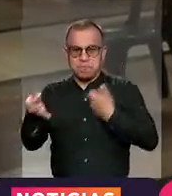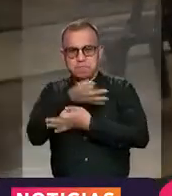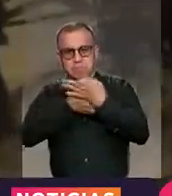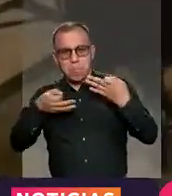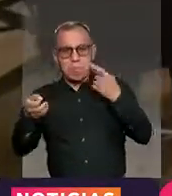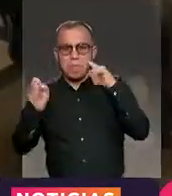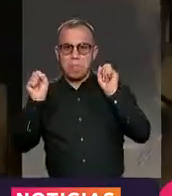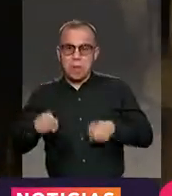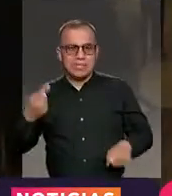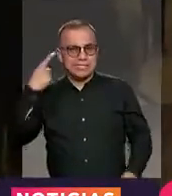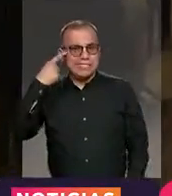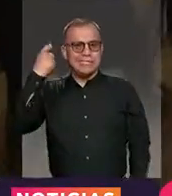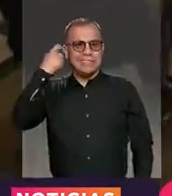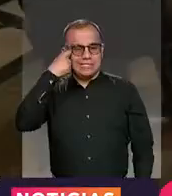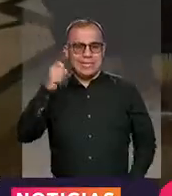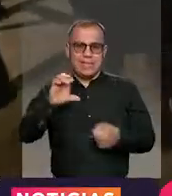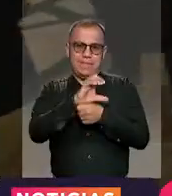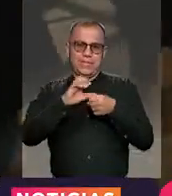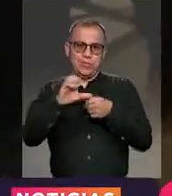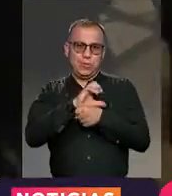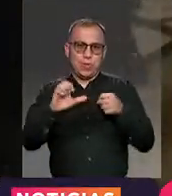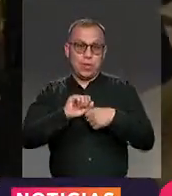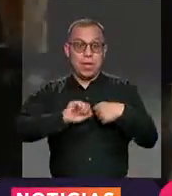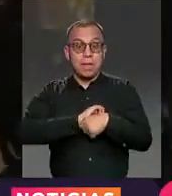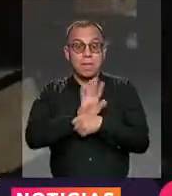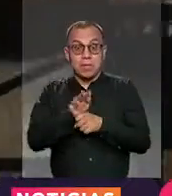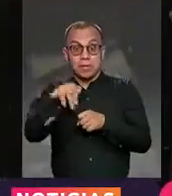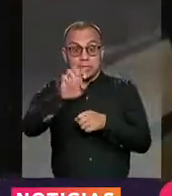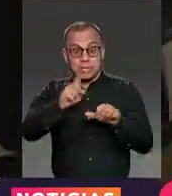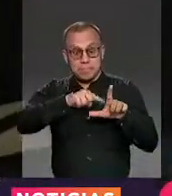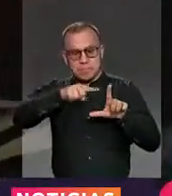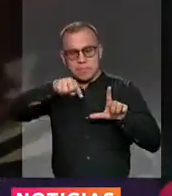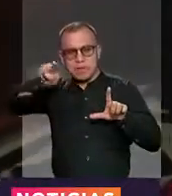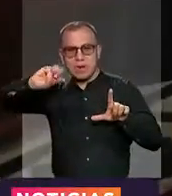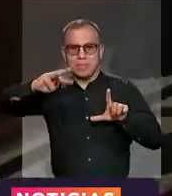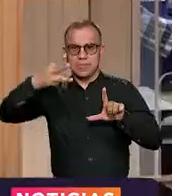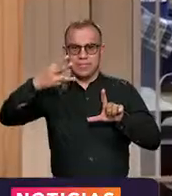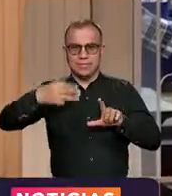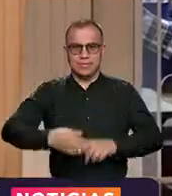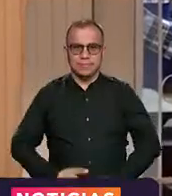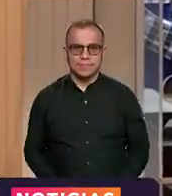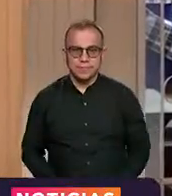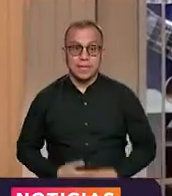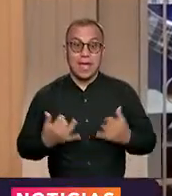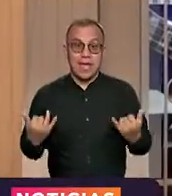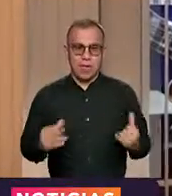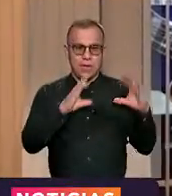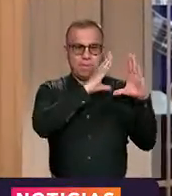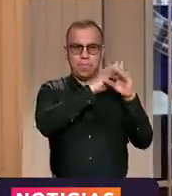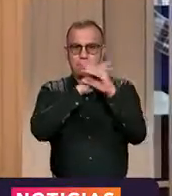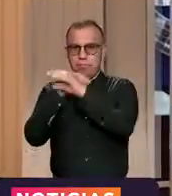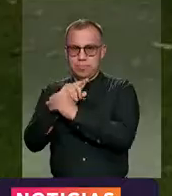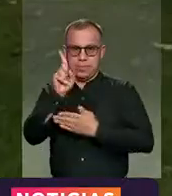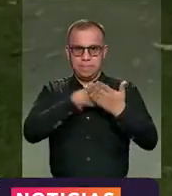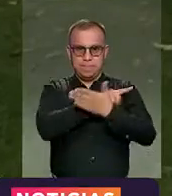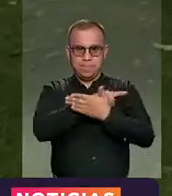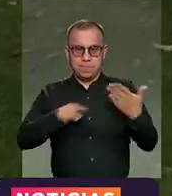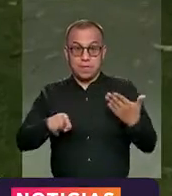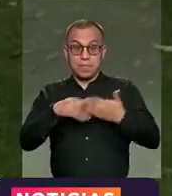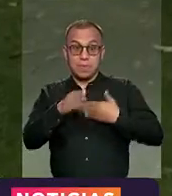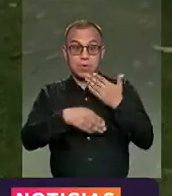que podrían poner en riesgo a la ciudad ante tercer pico de contagios de COVID-19. En cuanto al toque de queda, las personas que